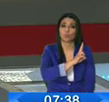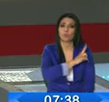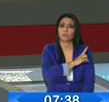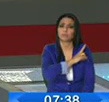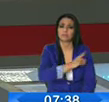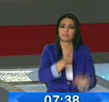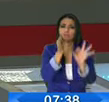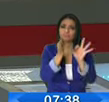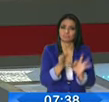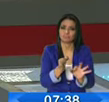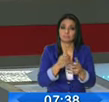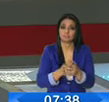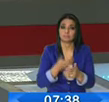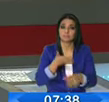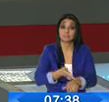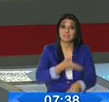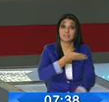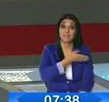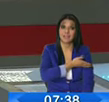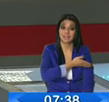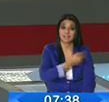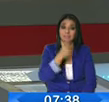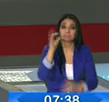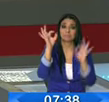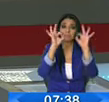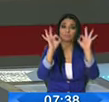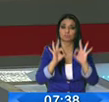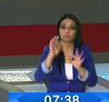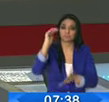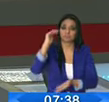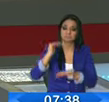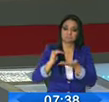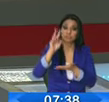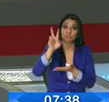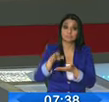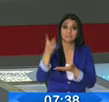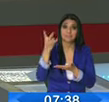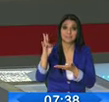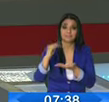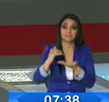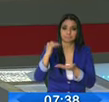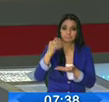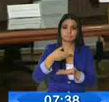esto luego de solucionar la reducción del presupuesto del 2017